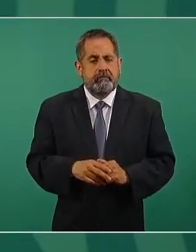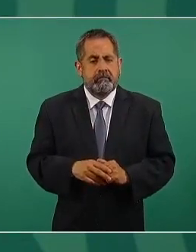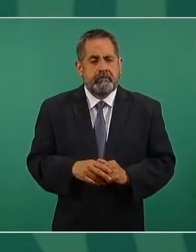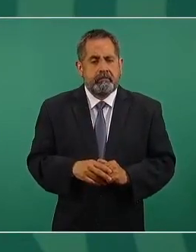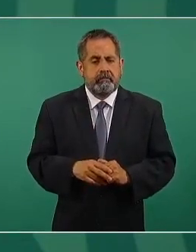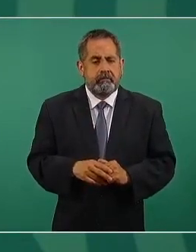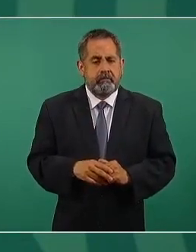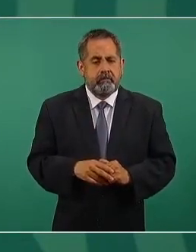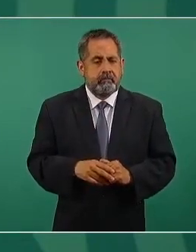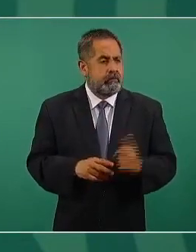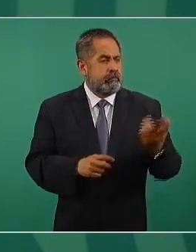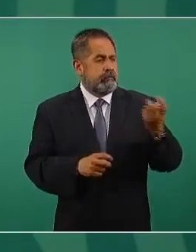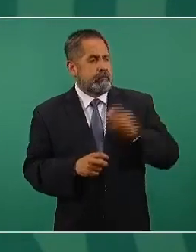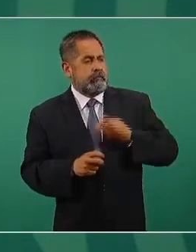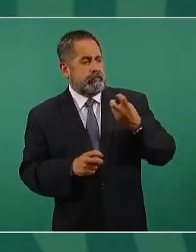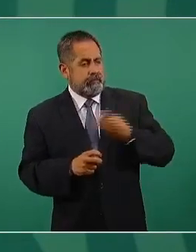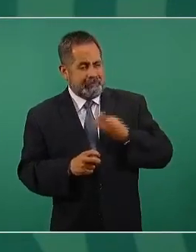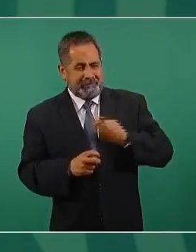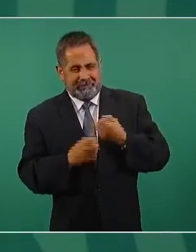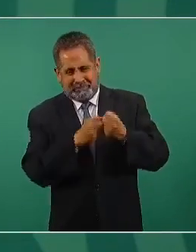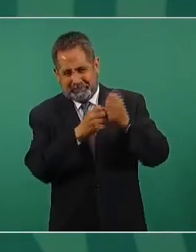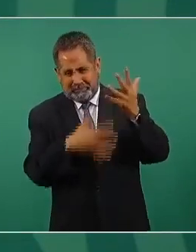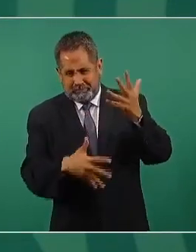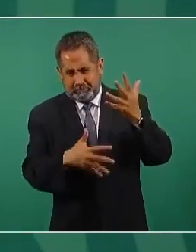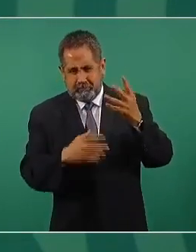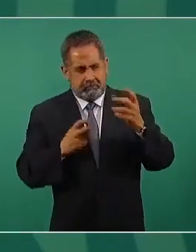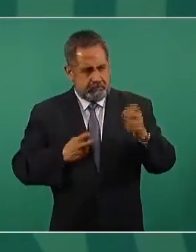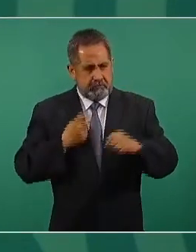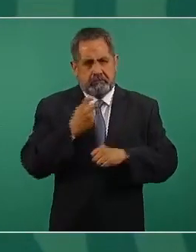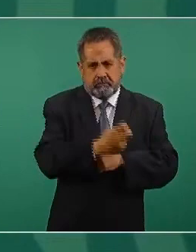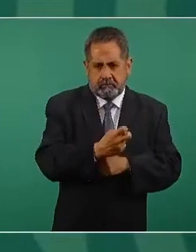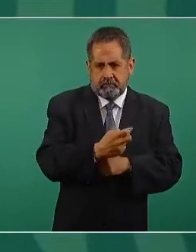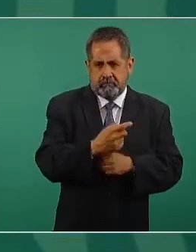es una de cal por no sé cuántas de arena, ¿no?